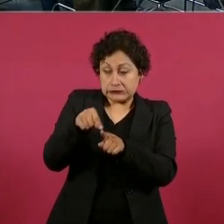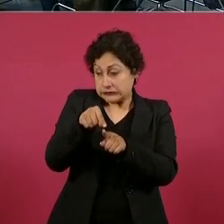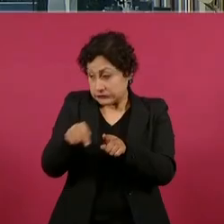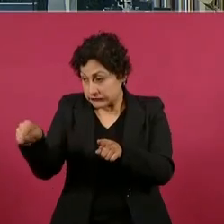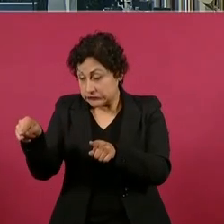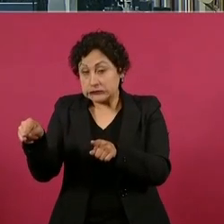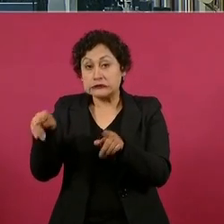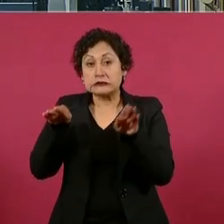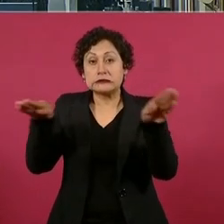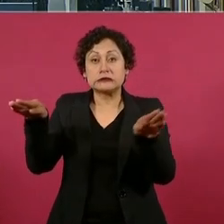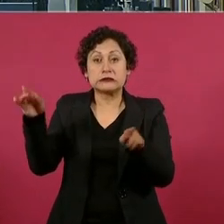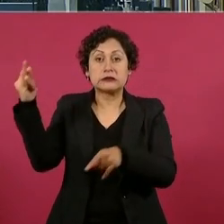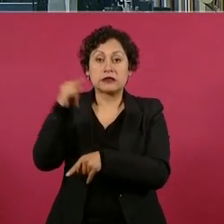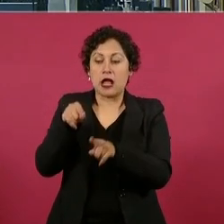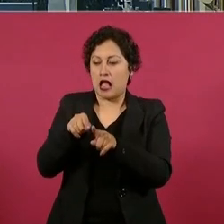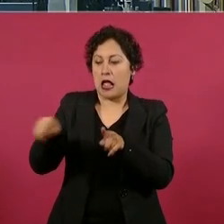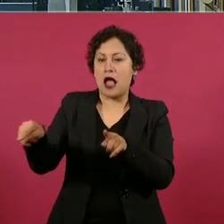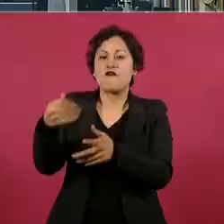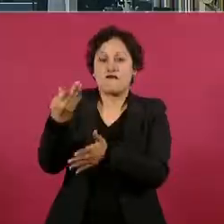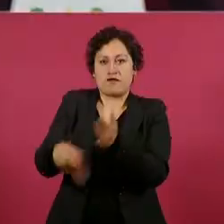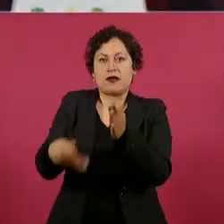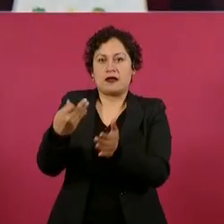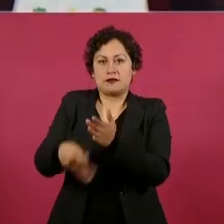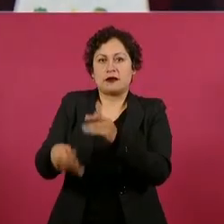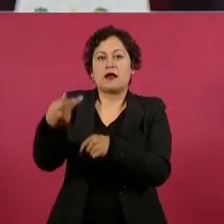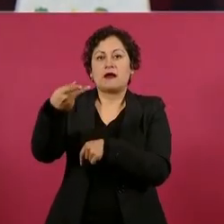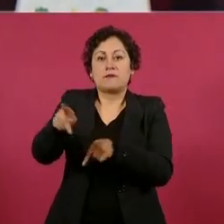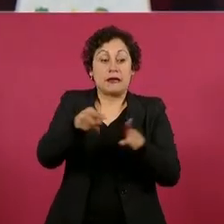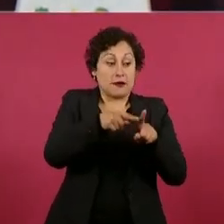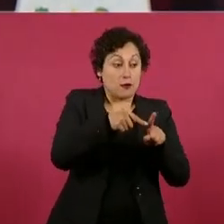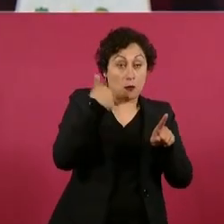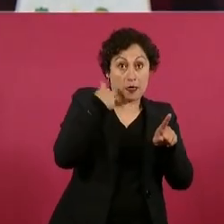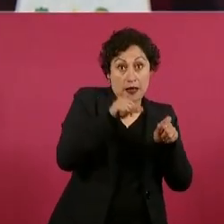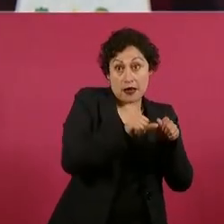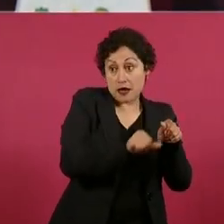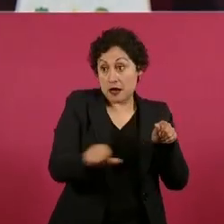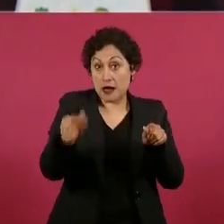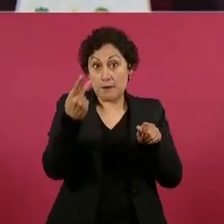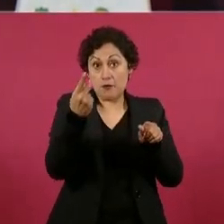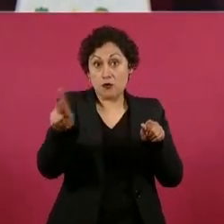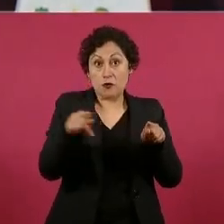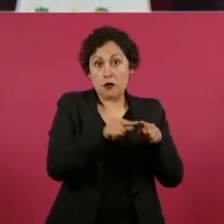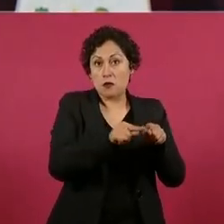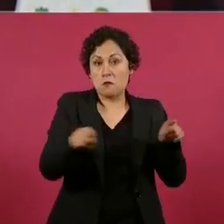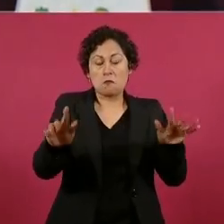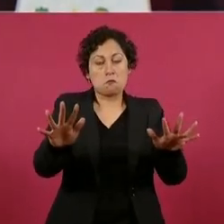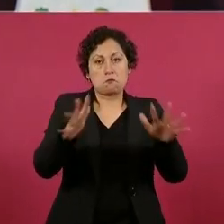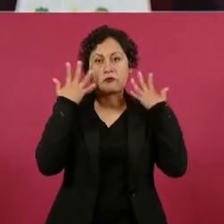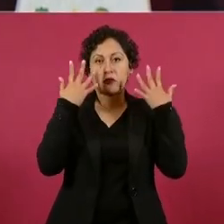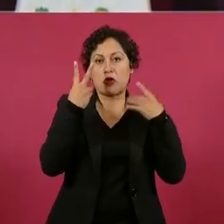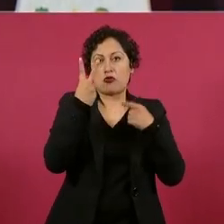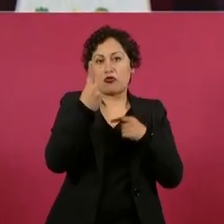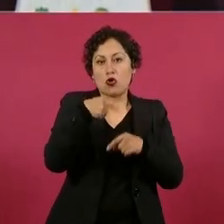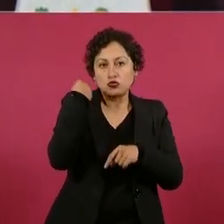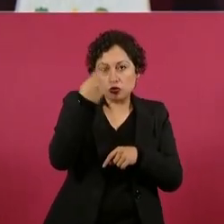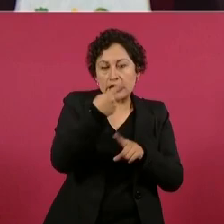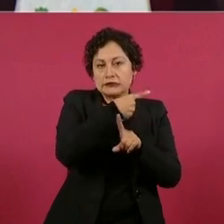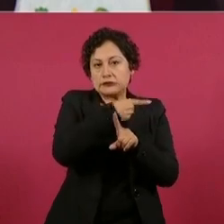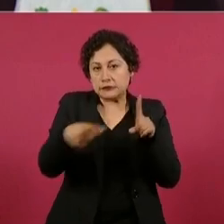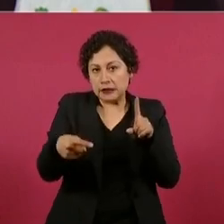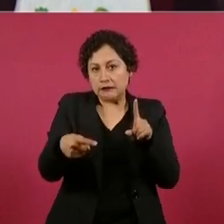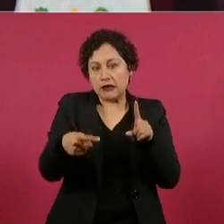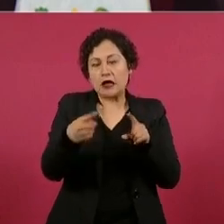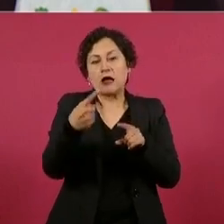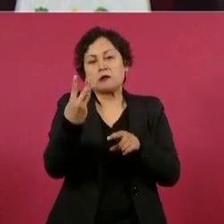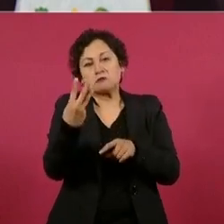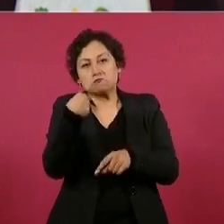Pero desde Guadalajara a Vallarta, 2 horas y media, 3 horas. Eso